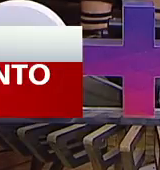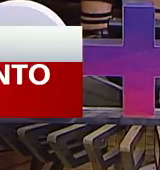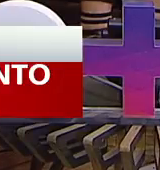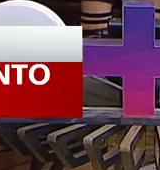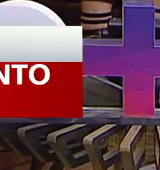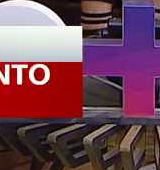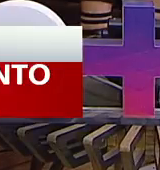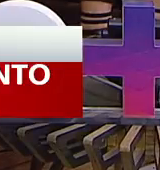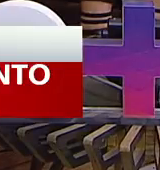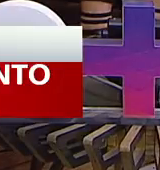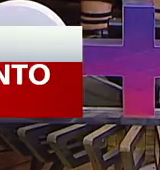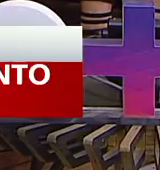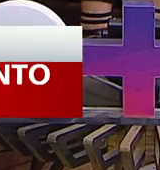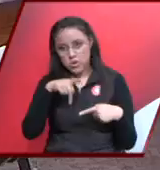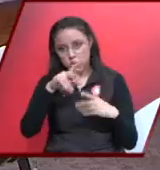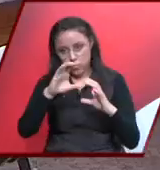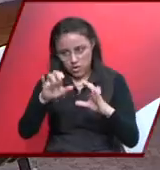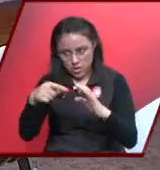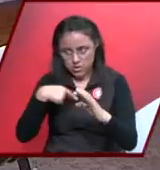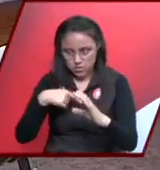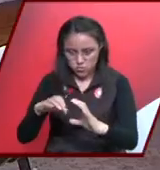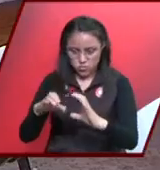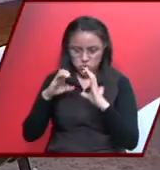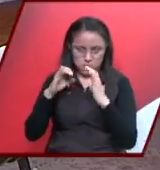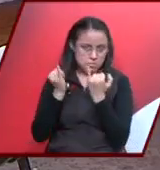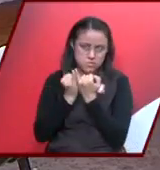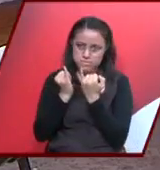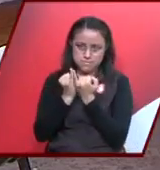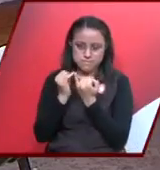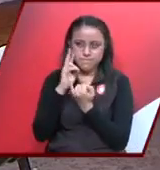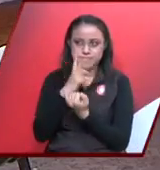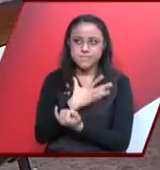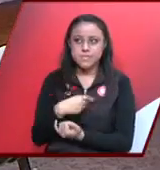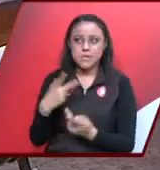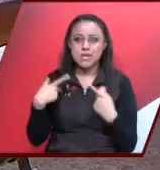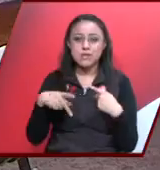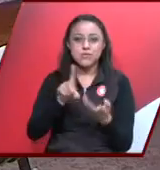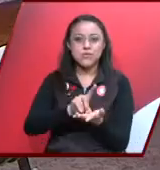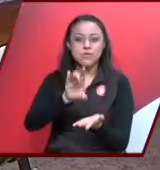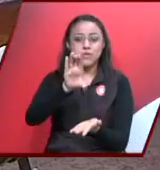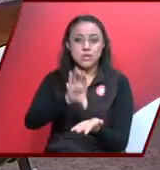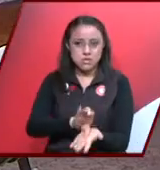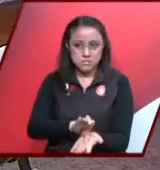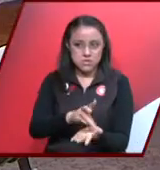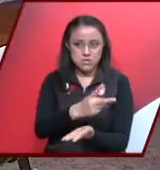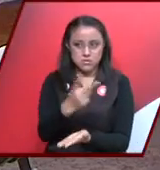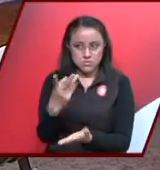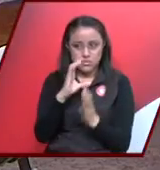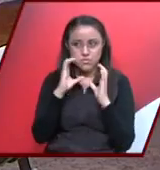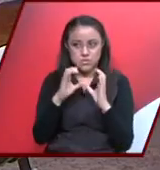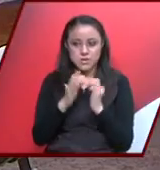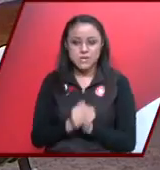Te Cuido, retos de que representan la llegada de un hijo con discapacidad.